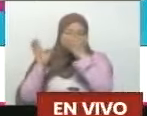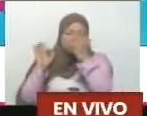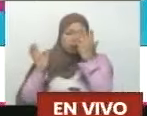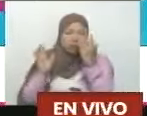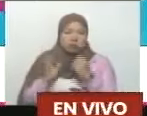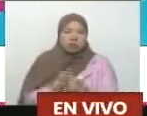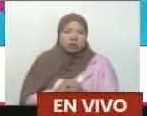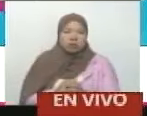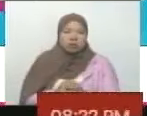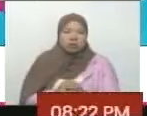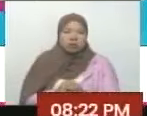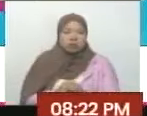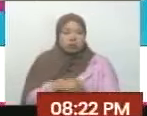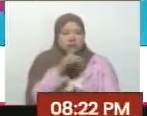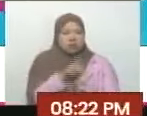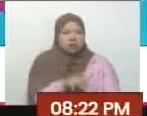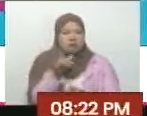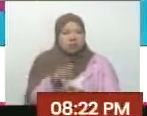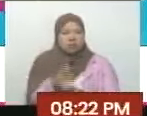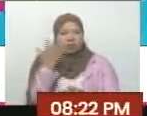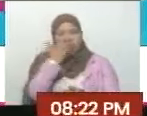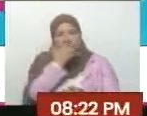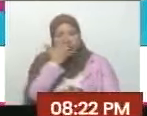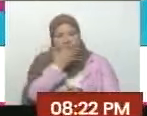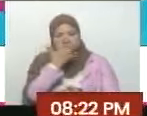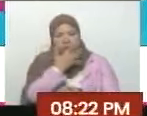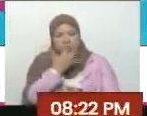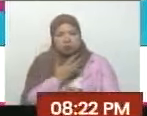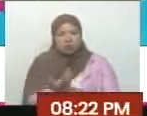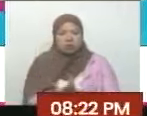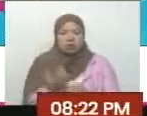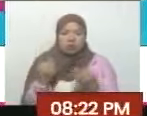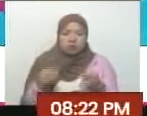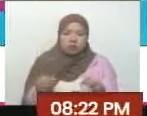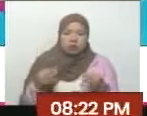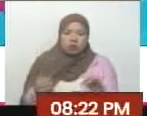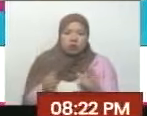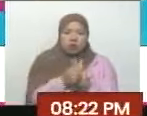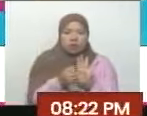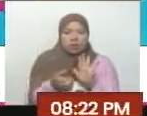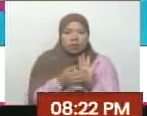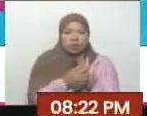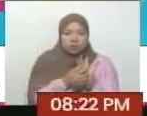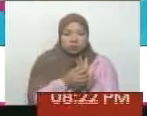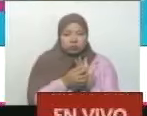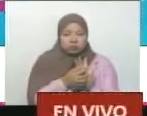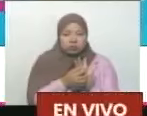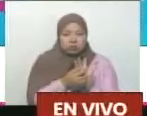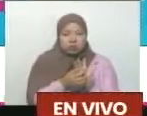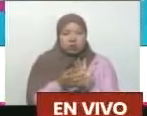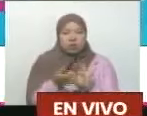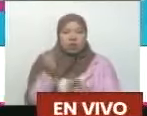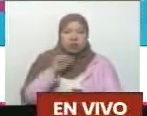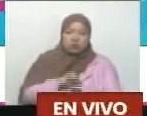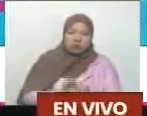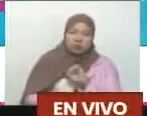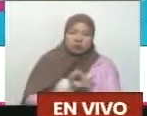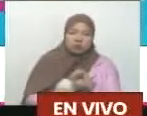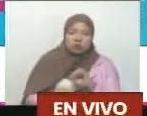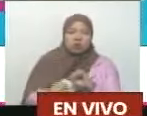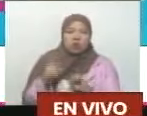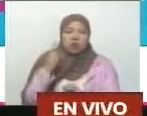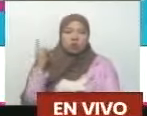quieren lavarle la cara a los fascistas para que se normalicen los golpes de Estado y tratar de destruir